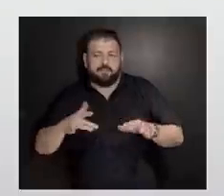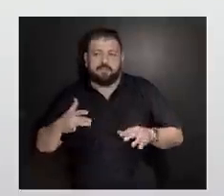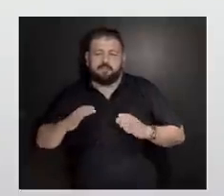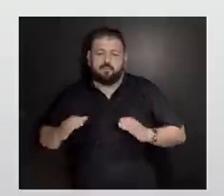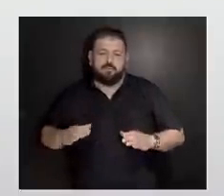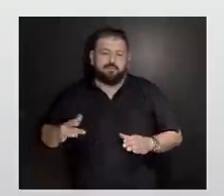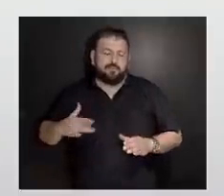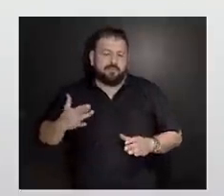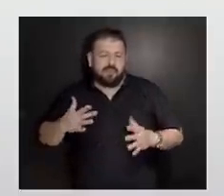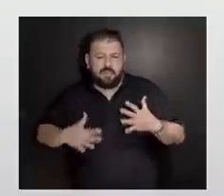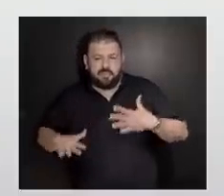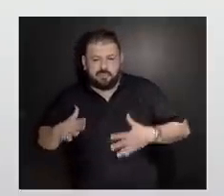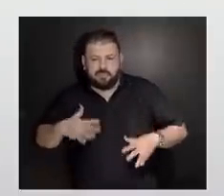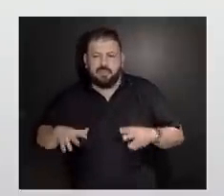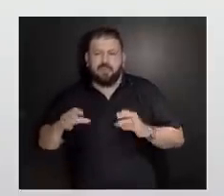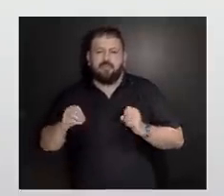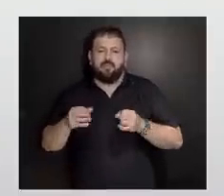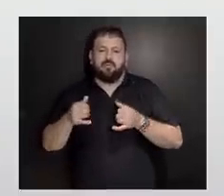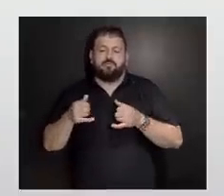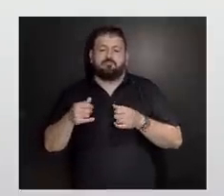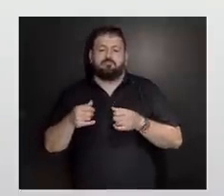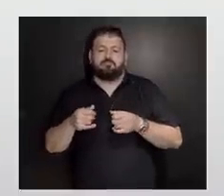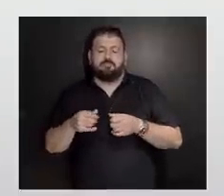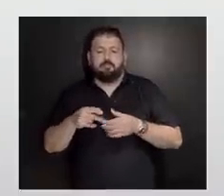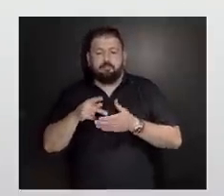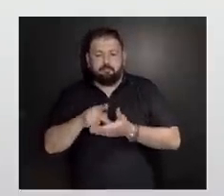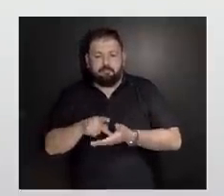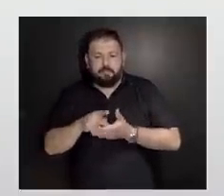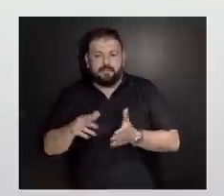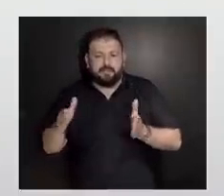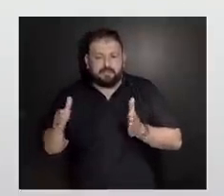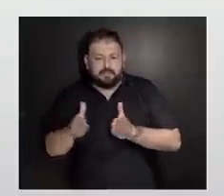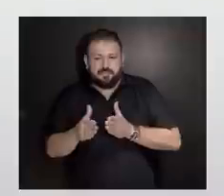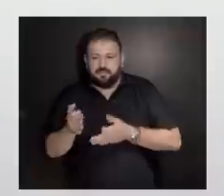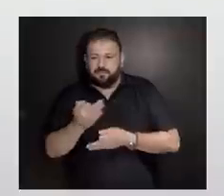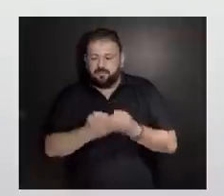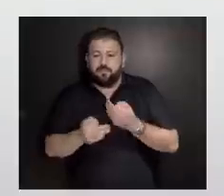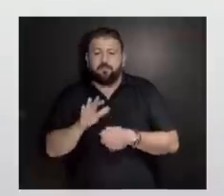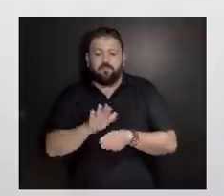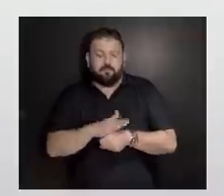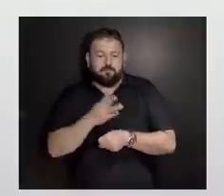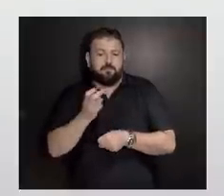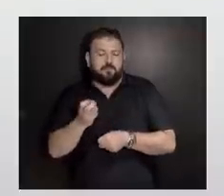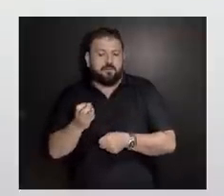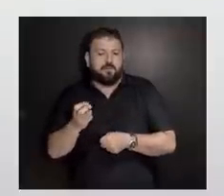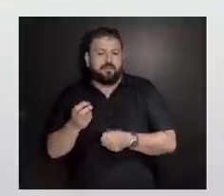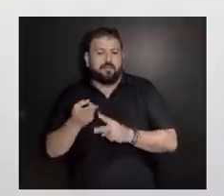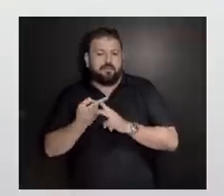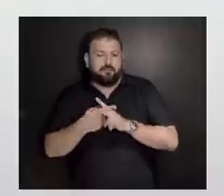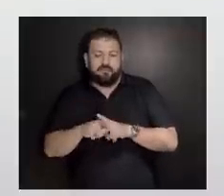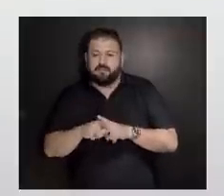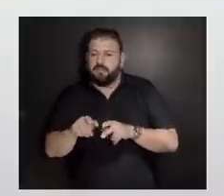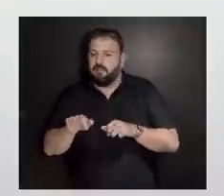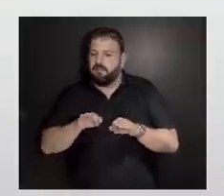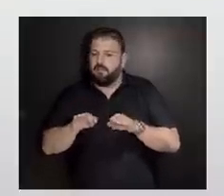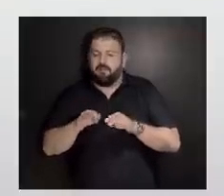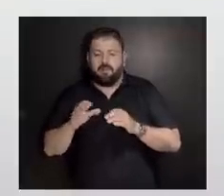esta pérdida de peso por esto que les mencionaba, o sea que va a empezar a tomar estas reservas que tiene como